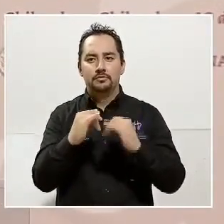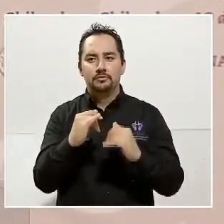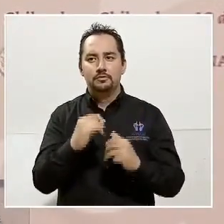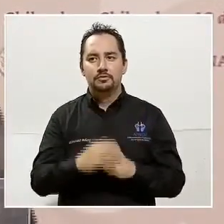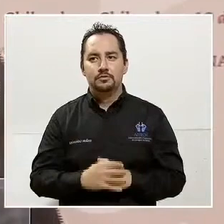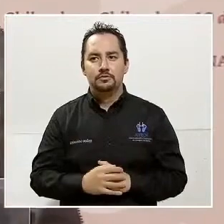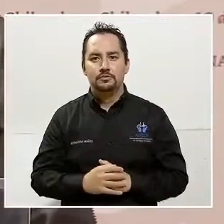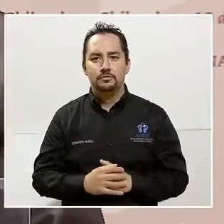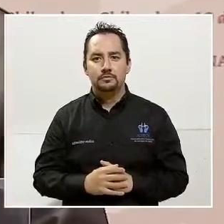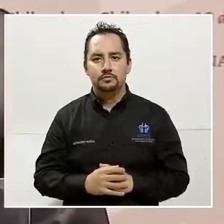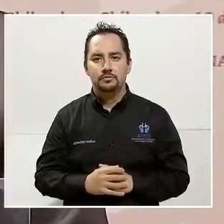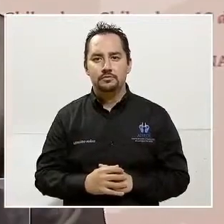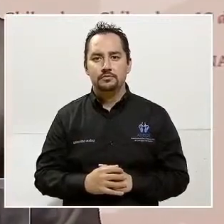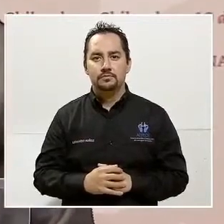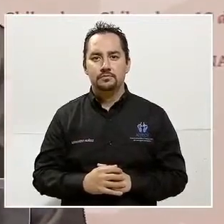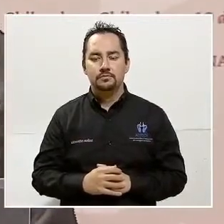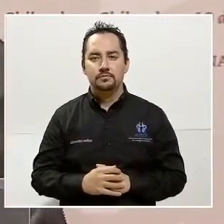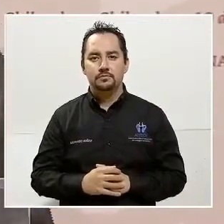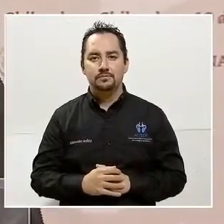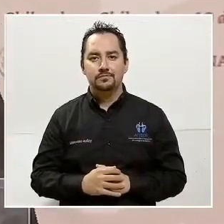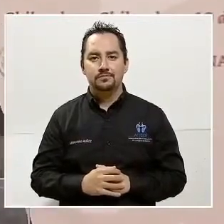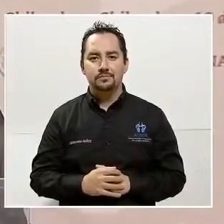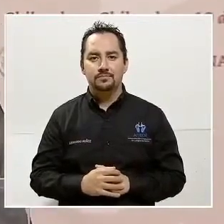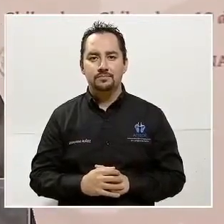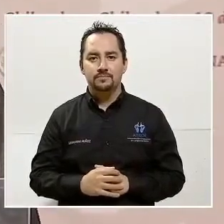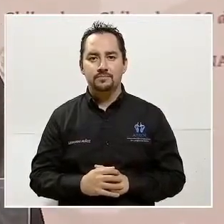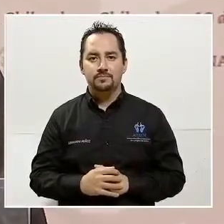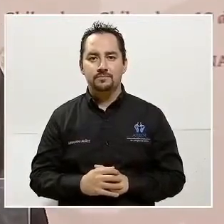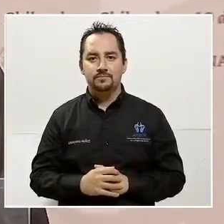caracterizadas por